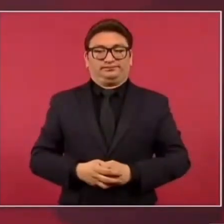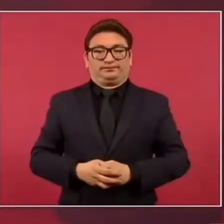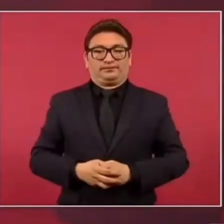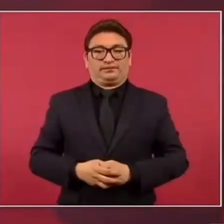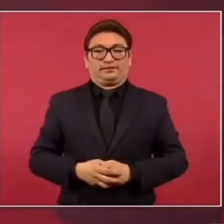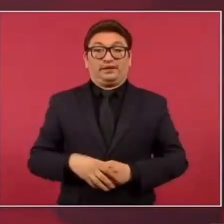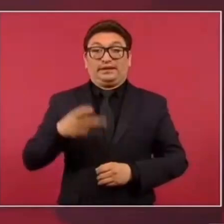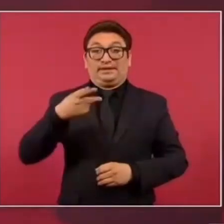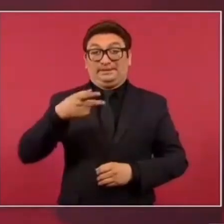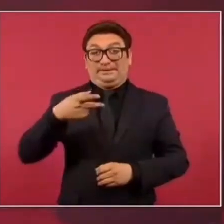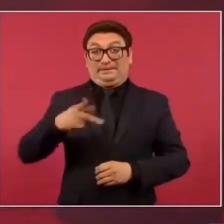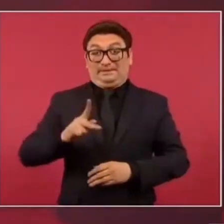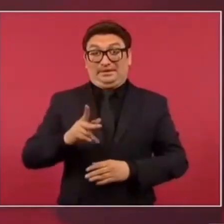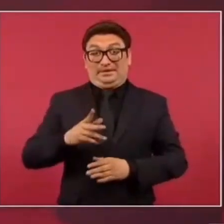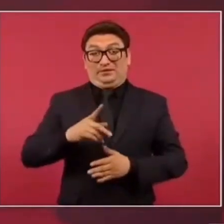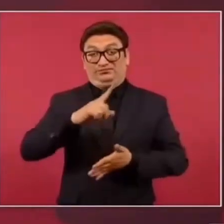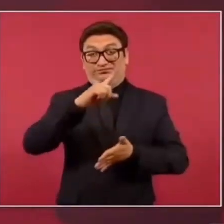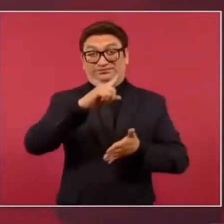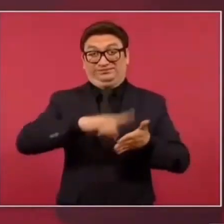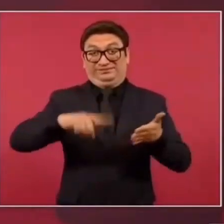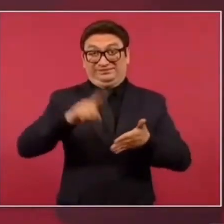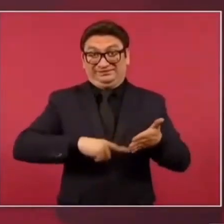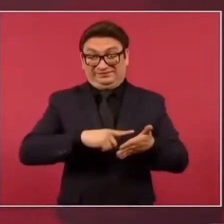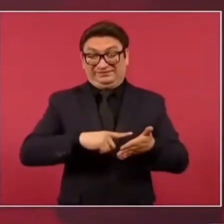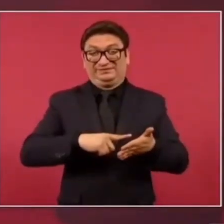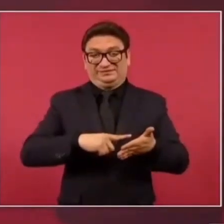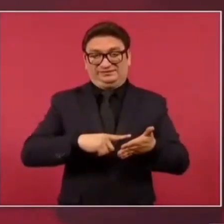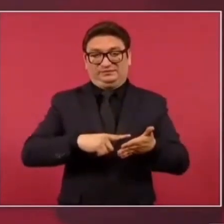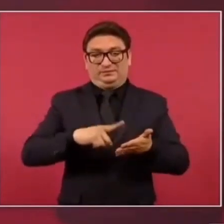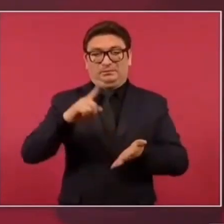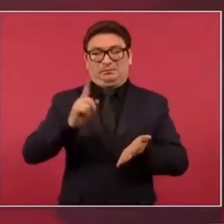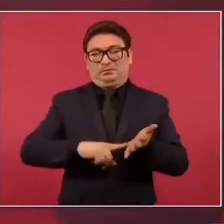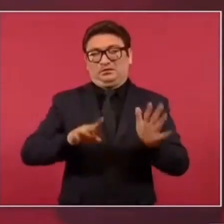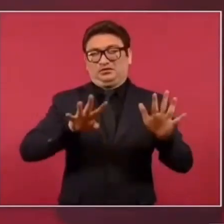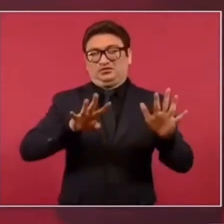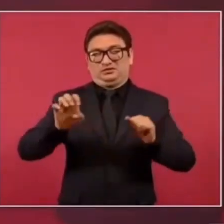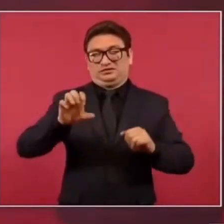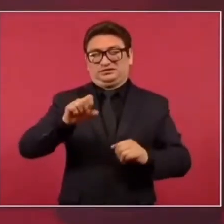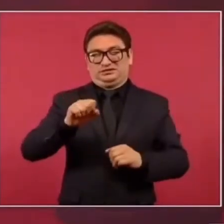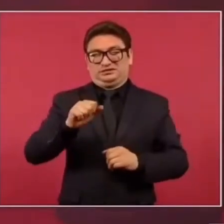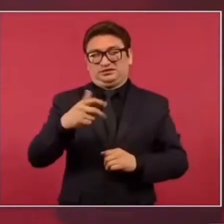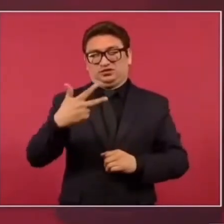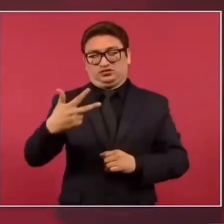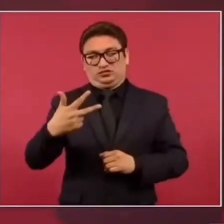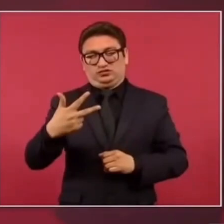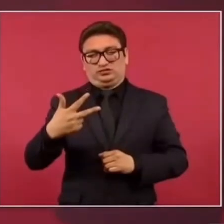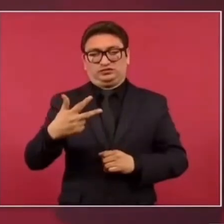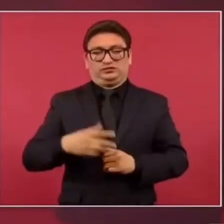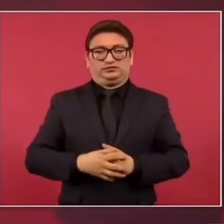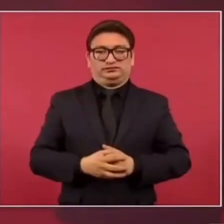Pero como se canceló en 1968,